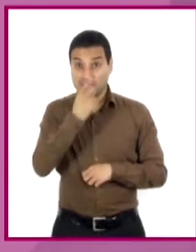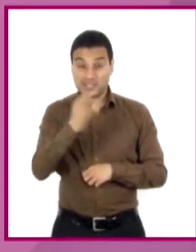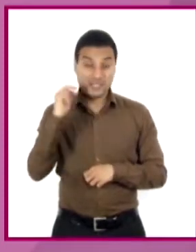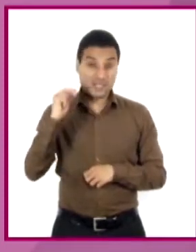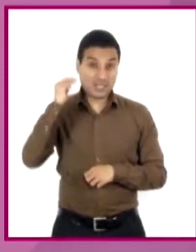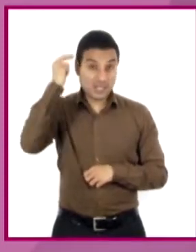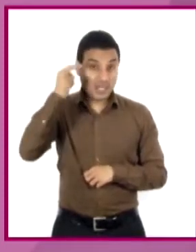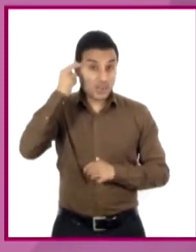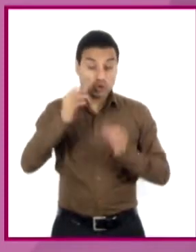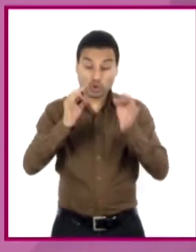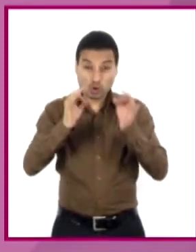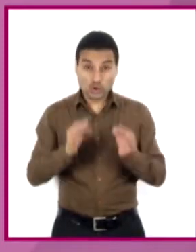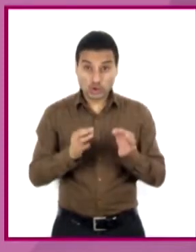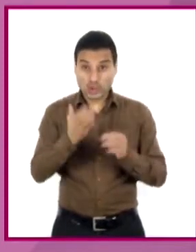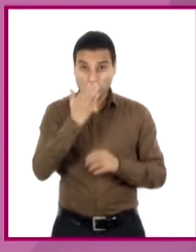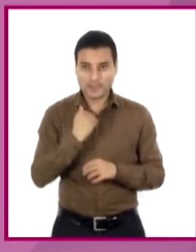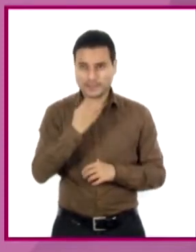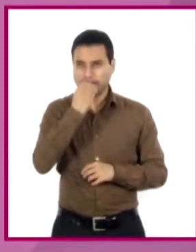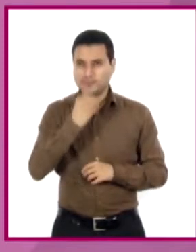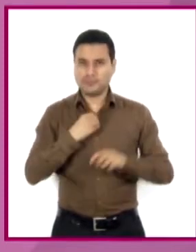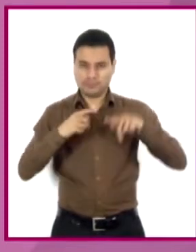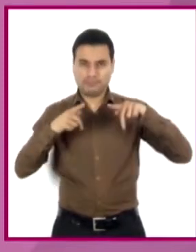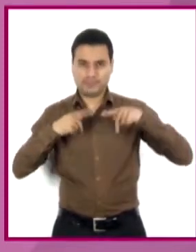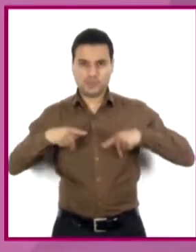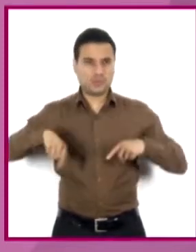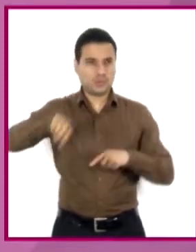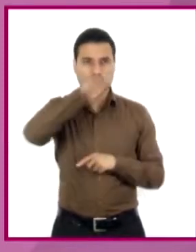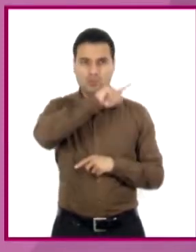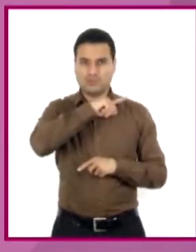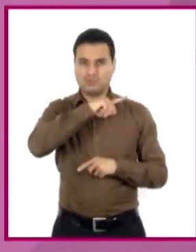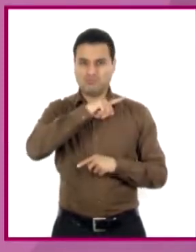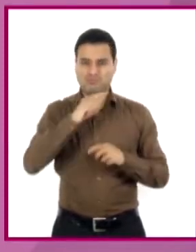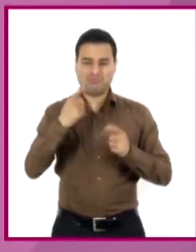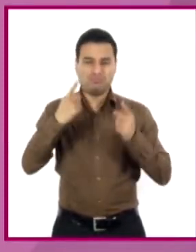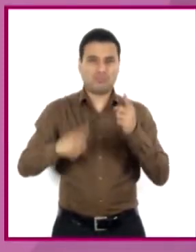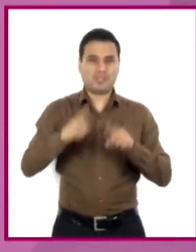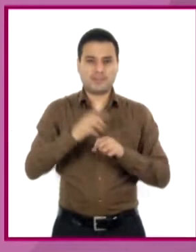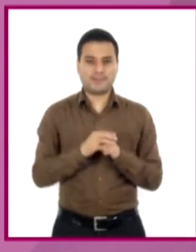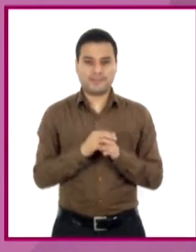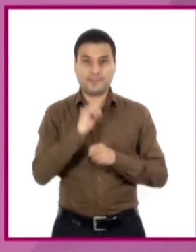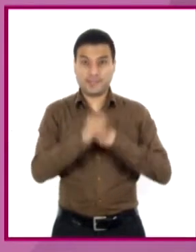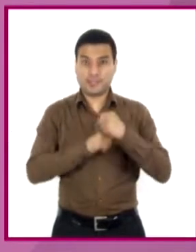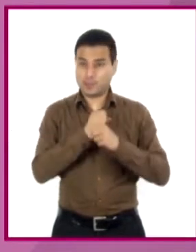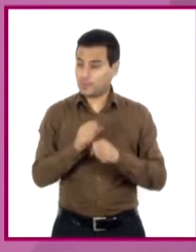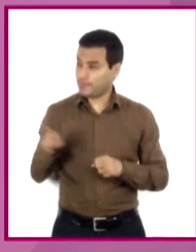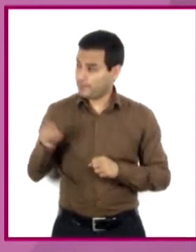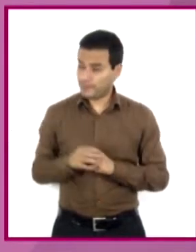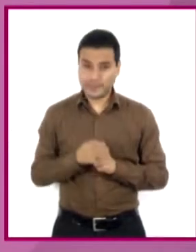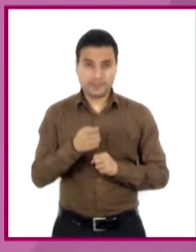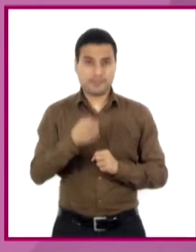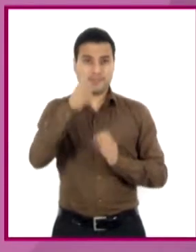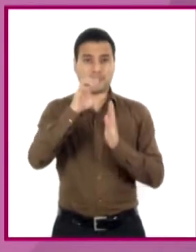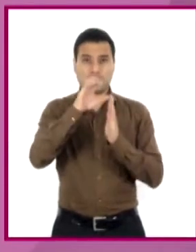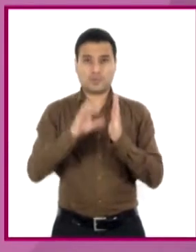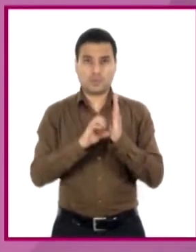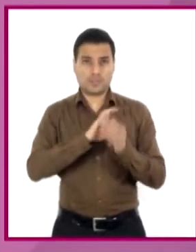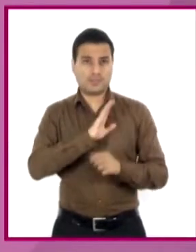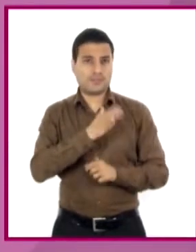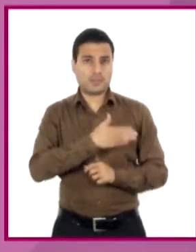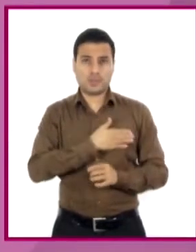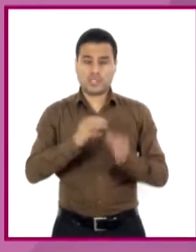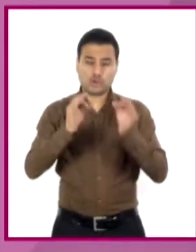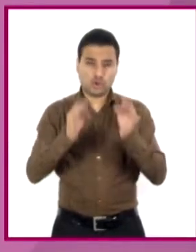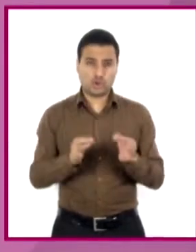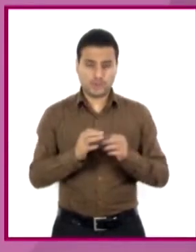legítimo, la soberanía volvía al pueblo. En 1812 se proclamó la primera Constitución española de la historia,